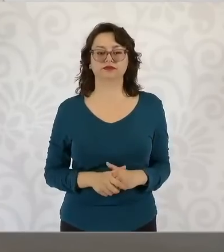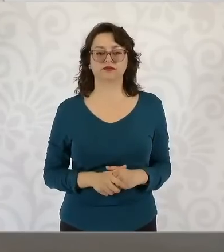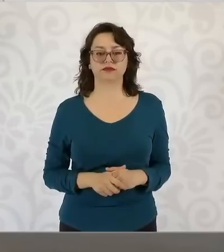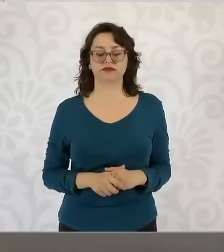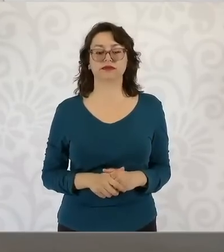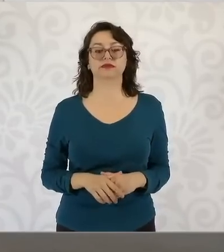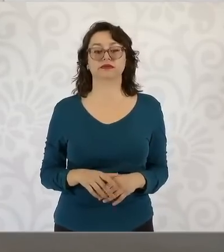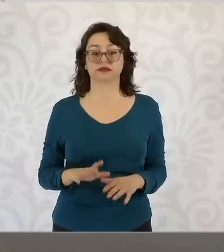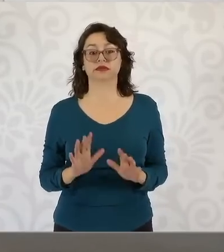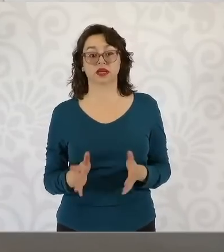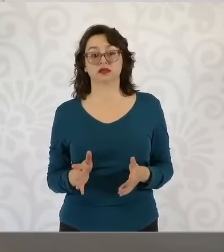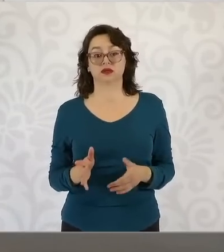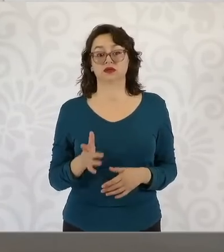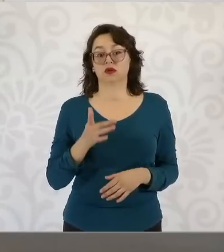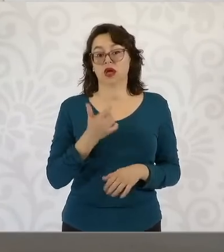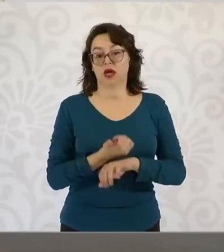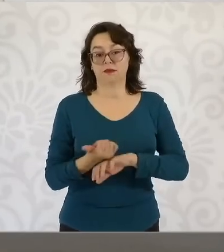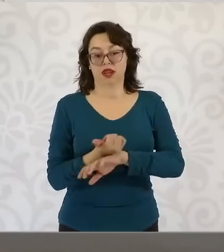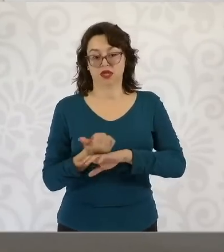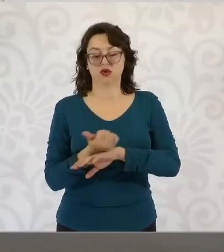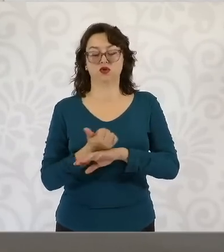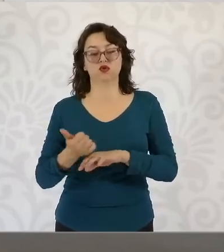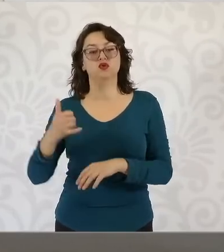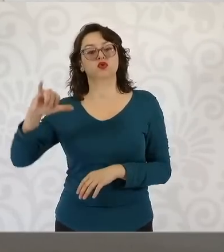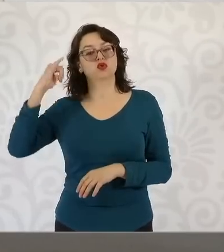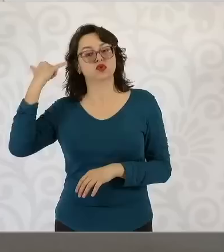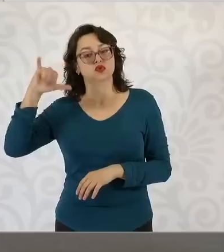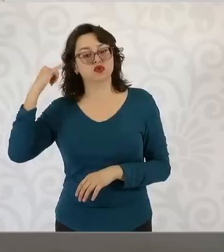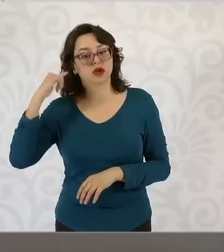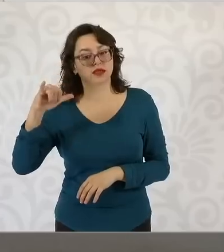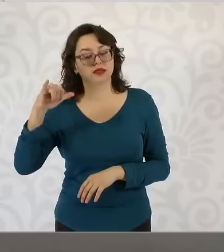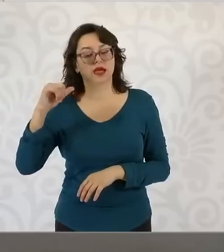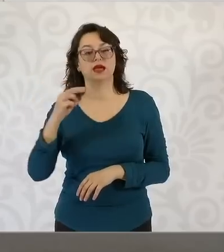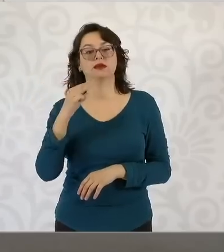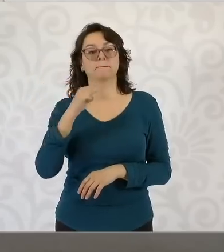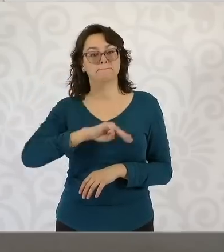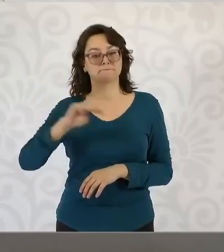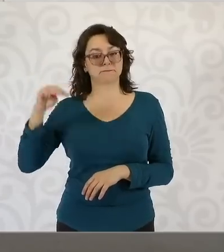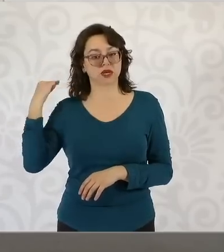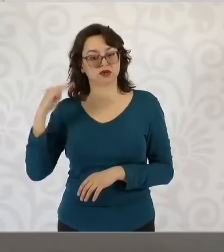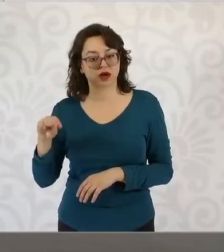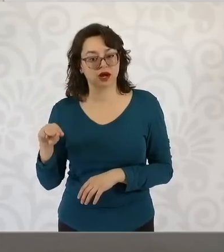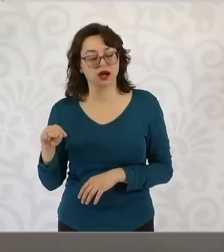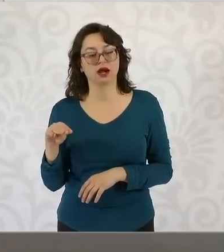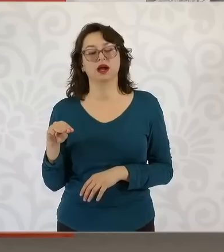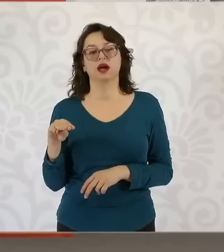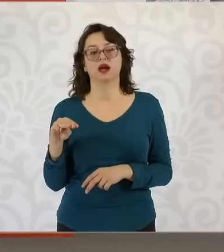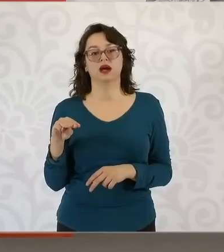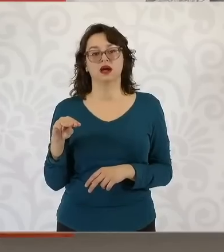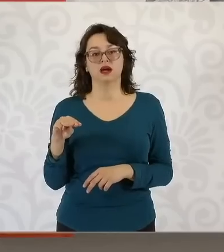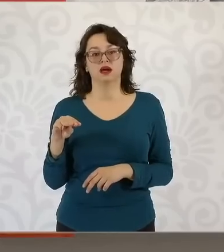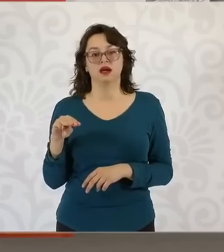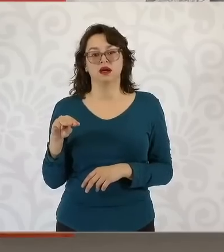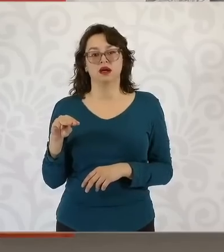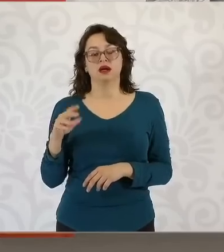Yucatán, aquí lo ven en este color como color amarillo, Lázaro Cárdenas, que está en Michoacán, La Unión, que es de Isidoro Montes de